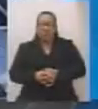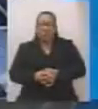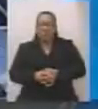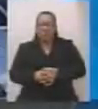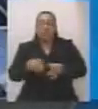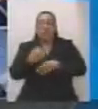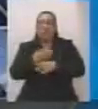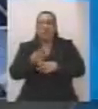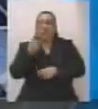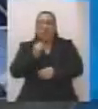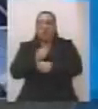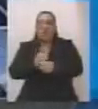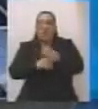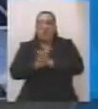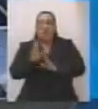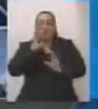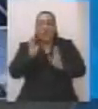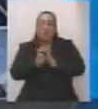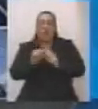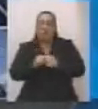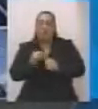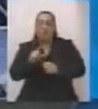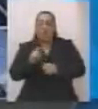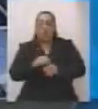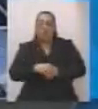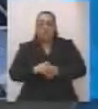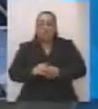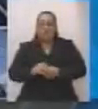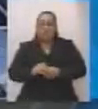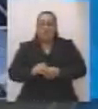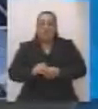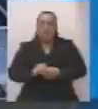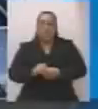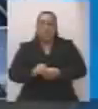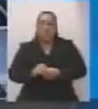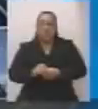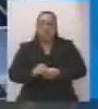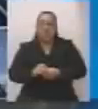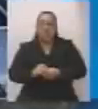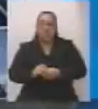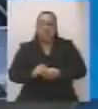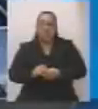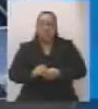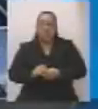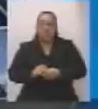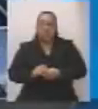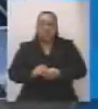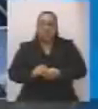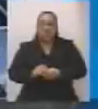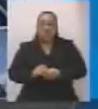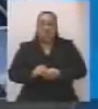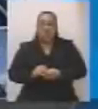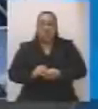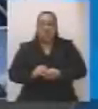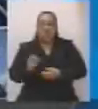su producción, por ejemplo, el software, los programas de cómputo. Las economías emergentes tienen una